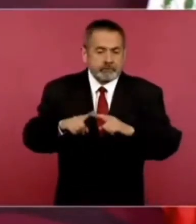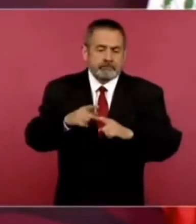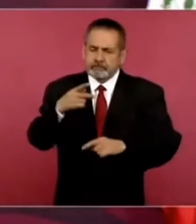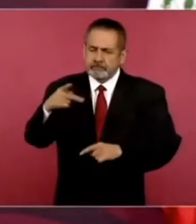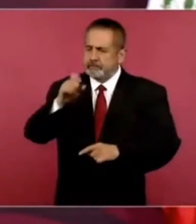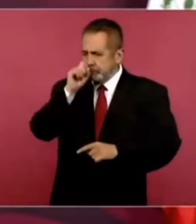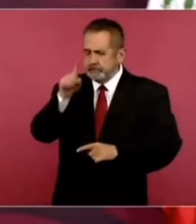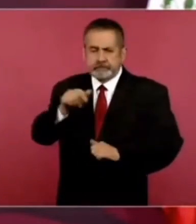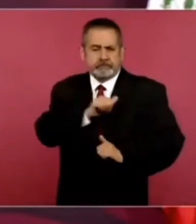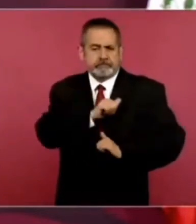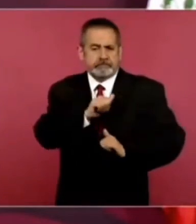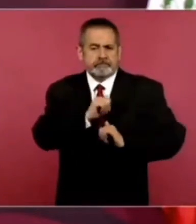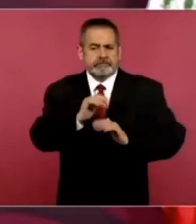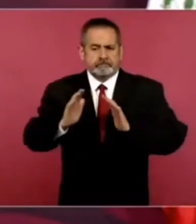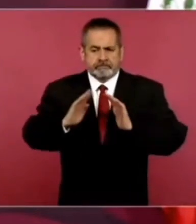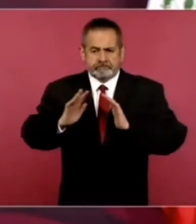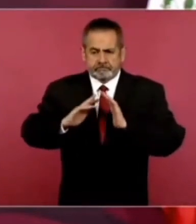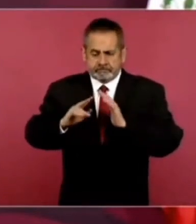militares,